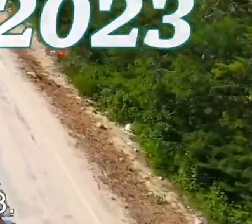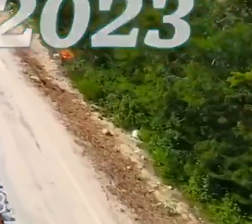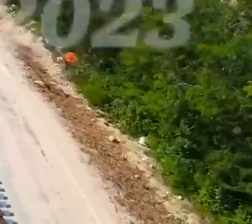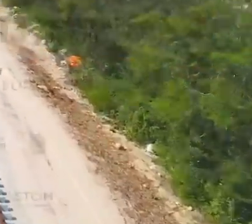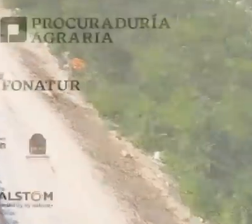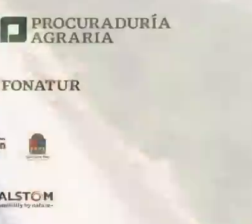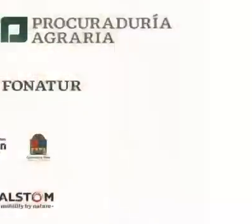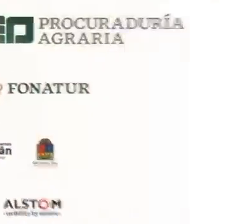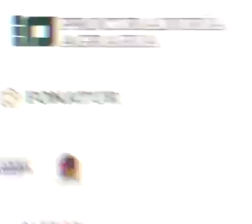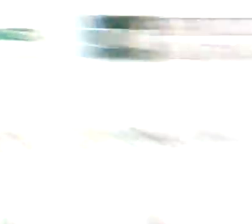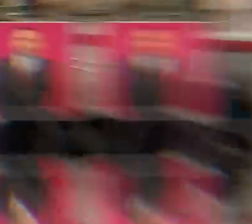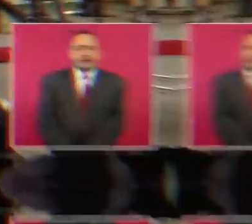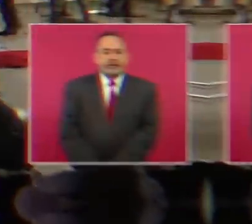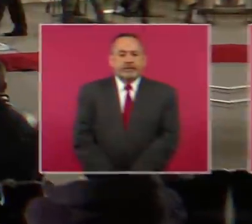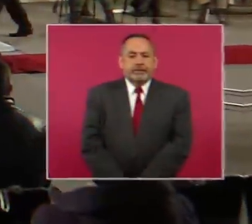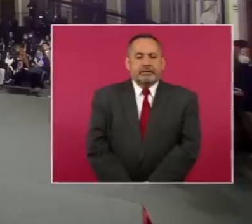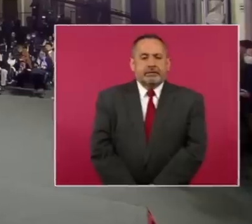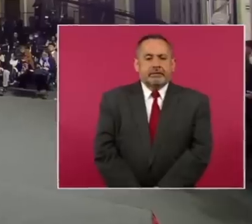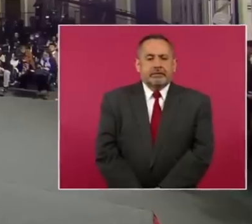2023